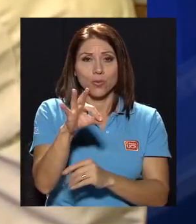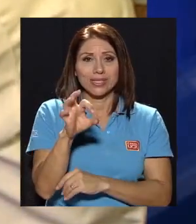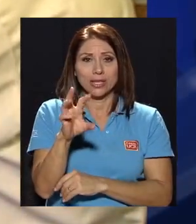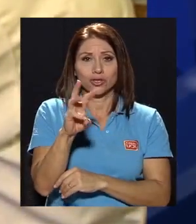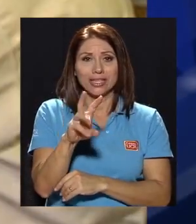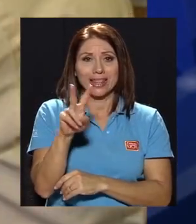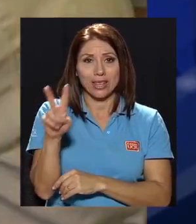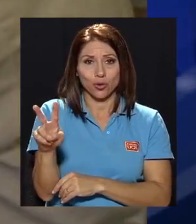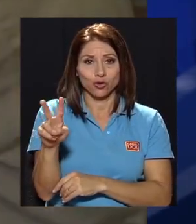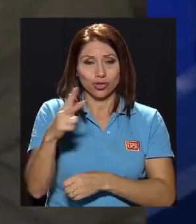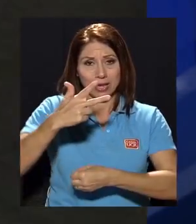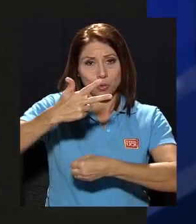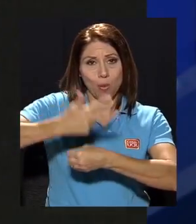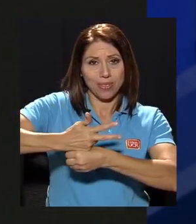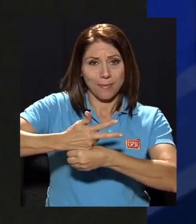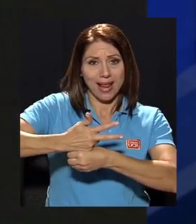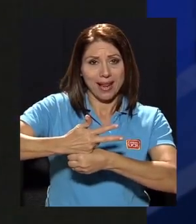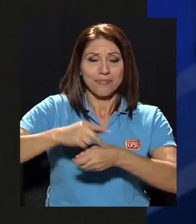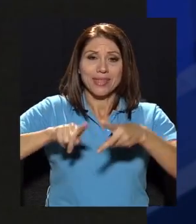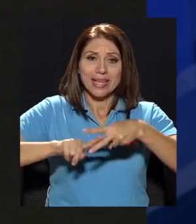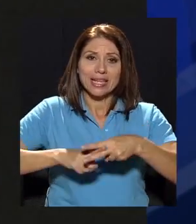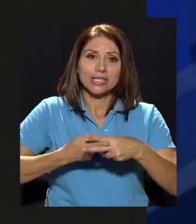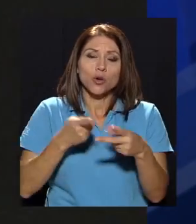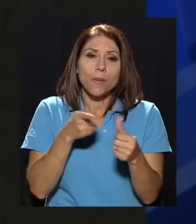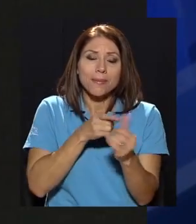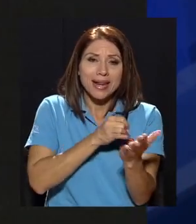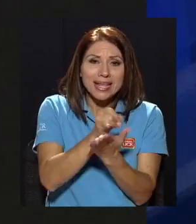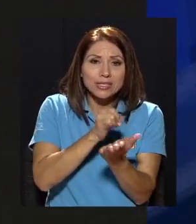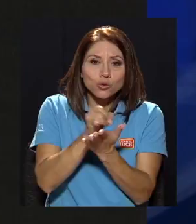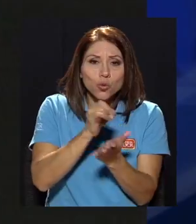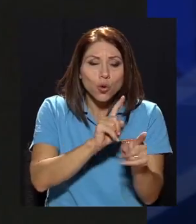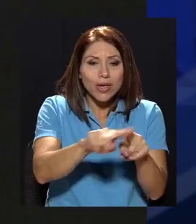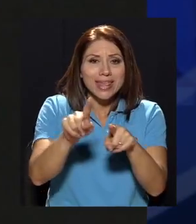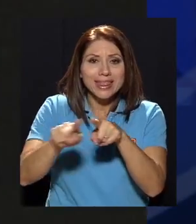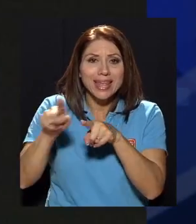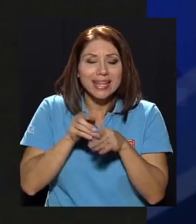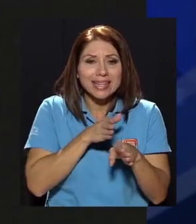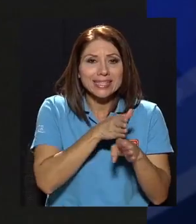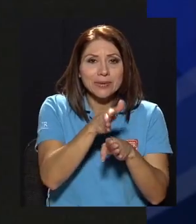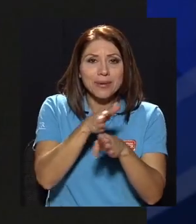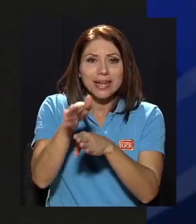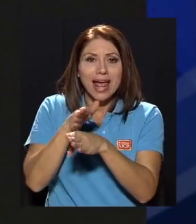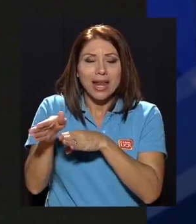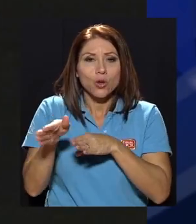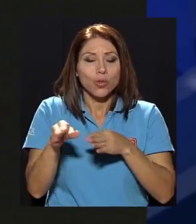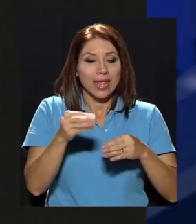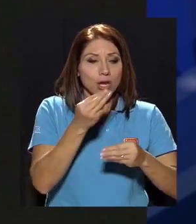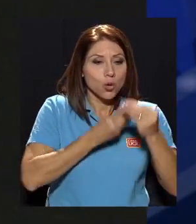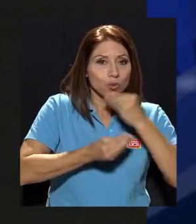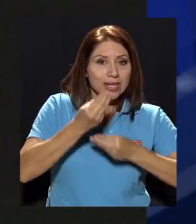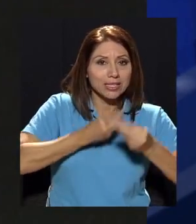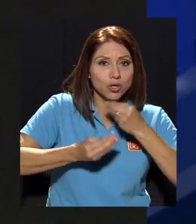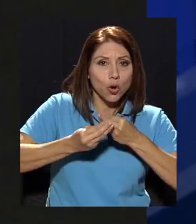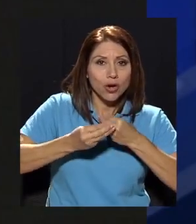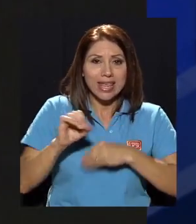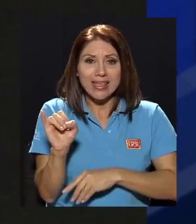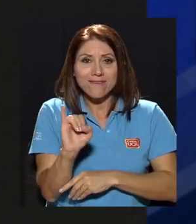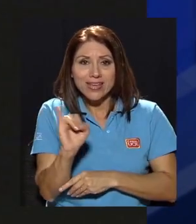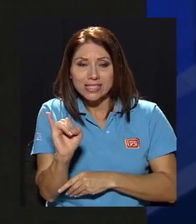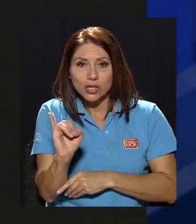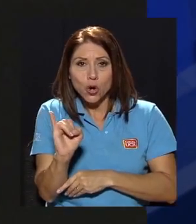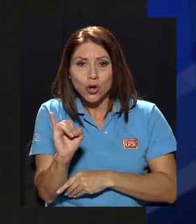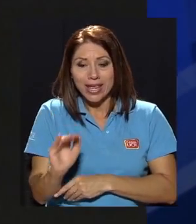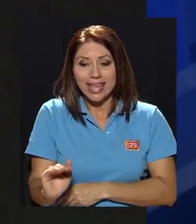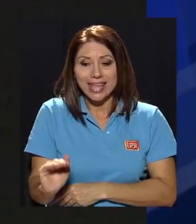en Guatemala, inició el primer estudio interdisciplinario de nutrición, infección y crecimiento del